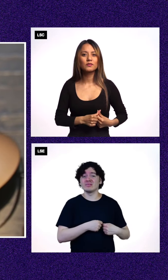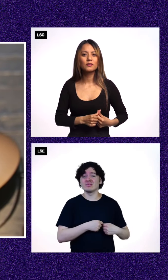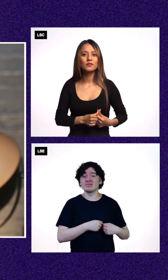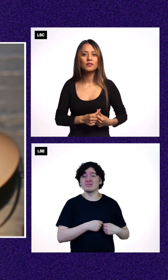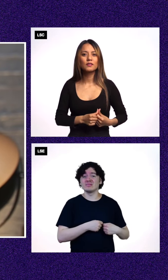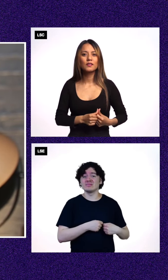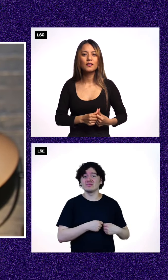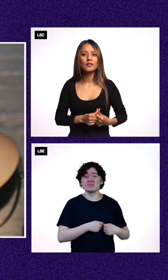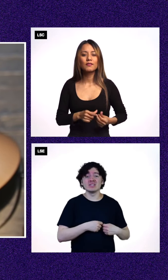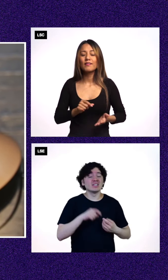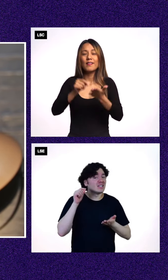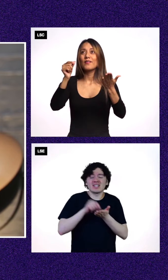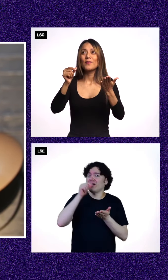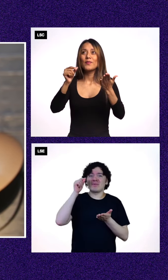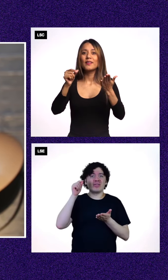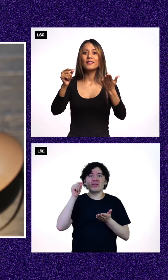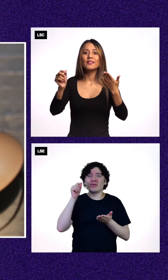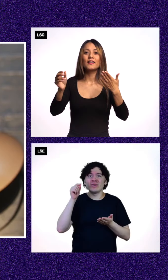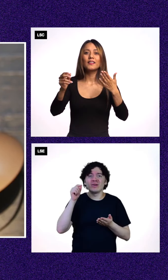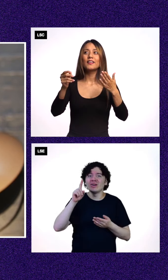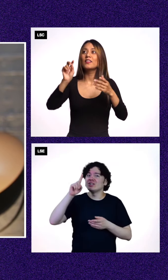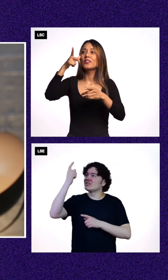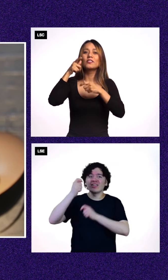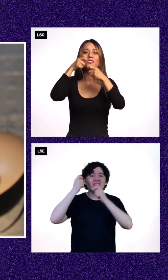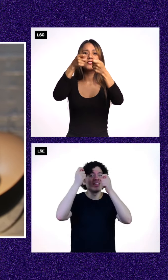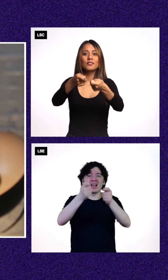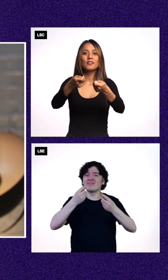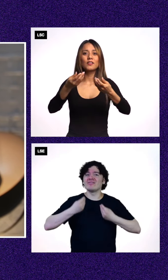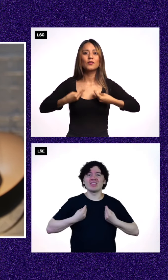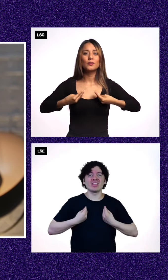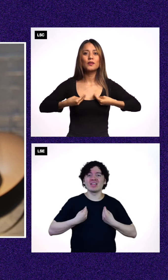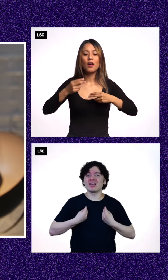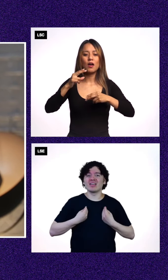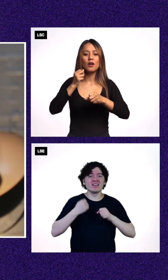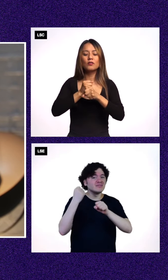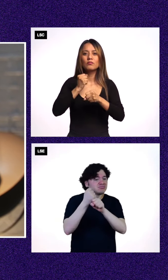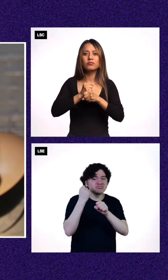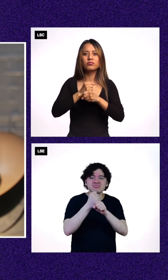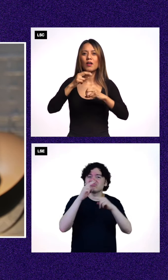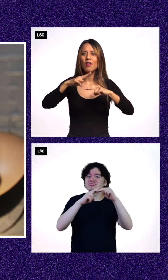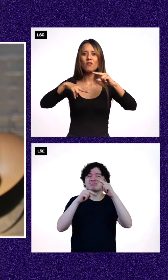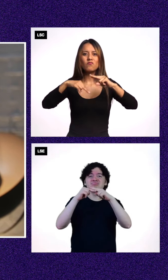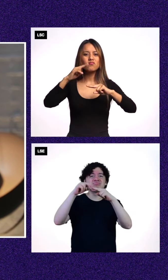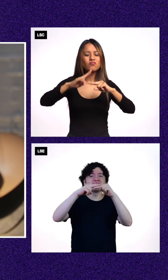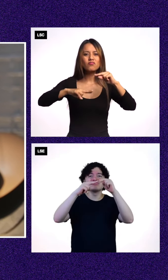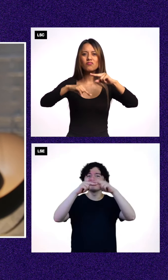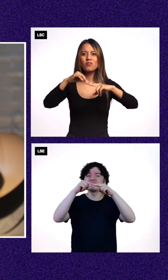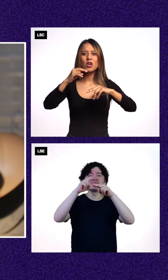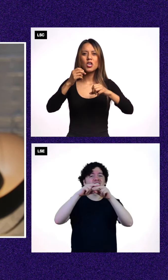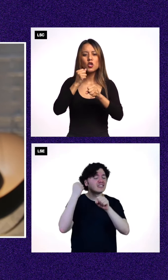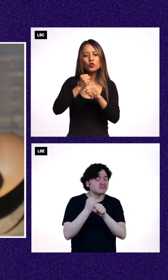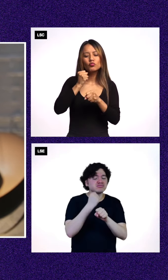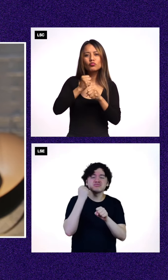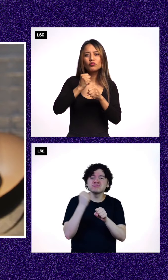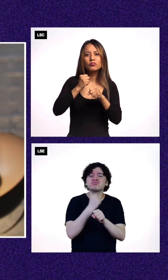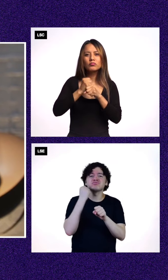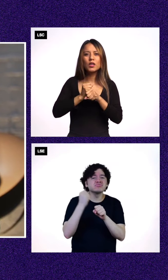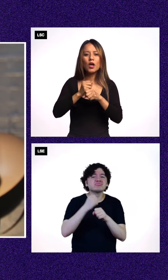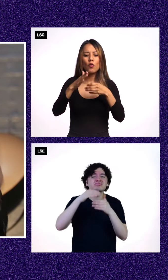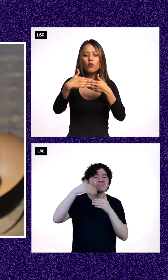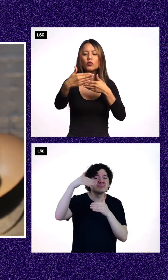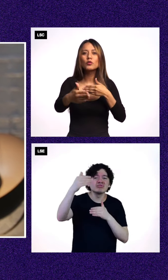tu vida tiene los cimientos que Dios quiere para ti. Los cimientos sobre los que puedes construir un futuro mejor por